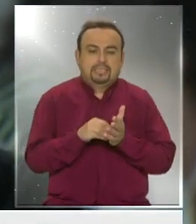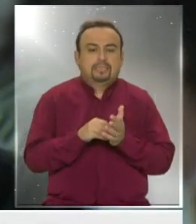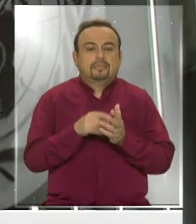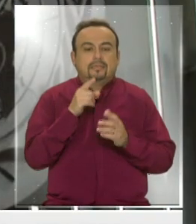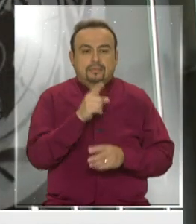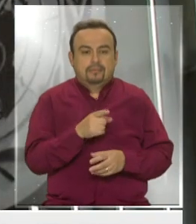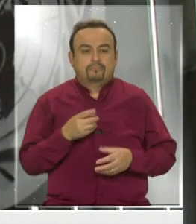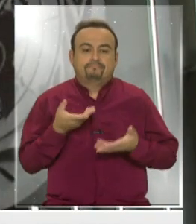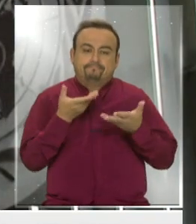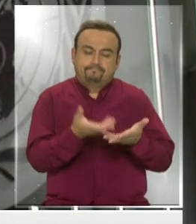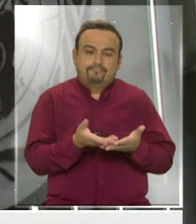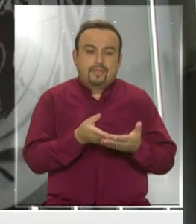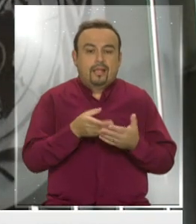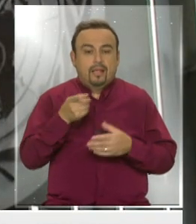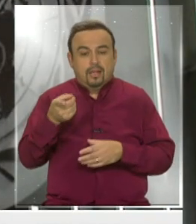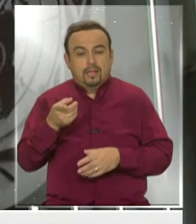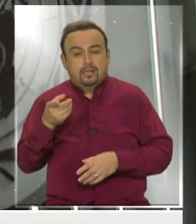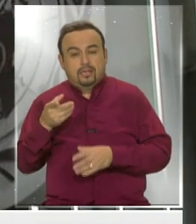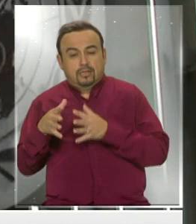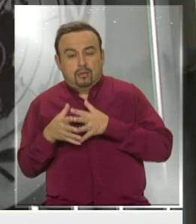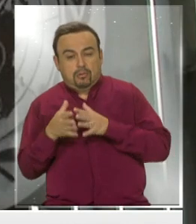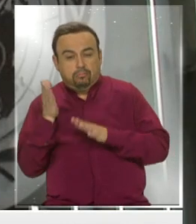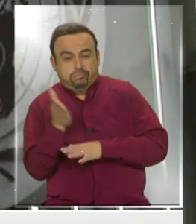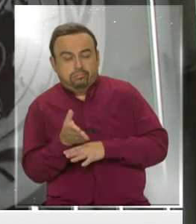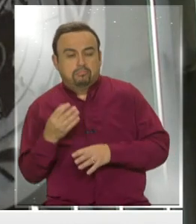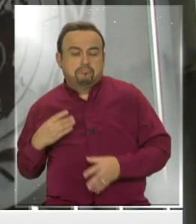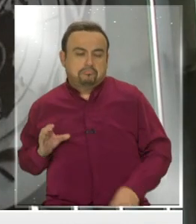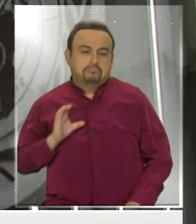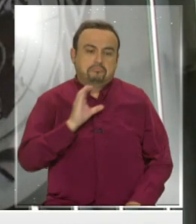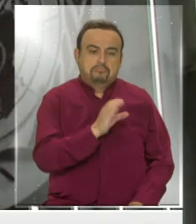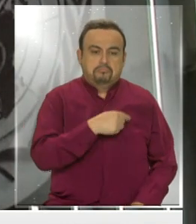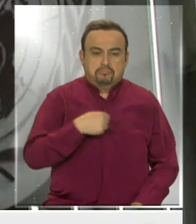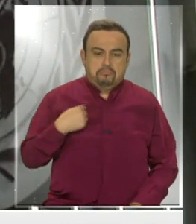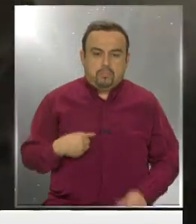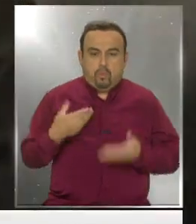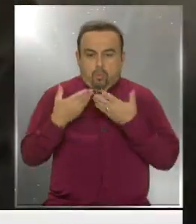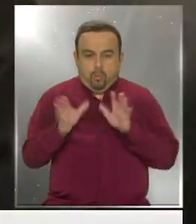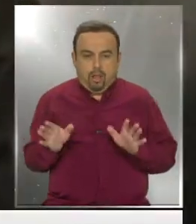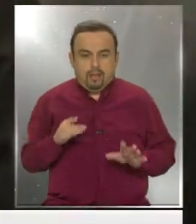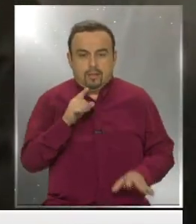así compensar la suspensión de Estados Unidos. Cualquiera sea el caso,